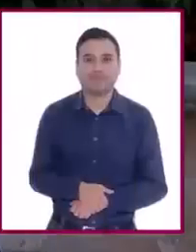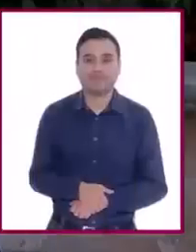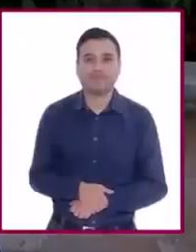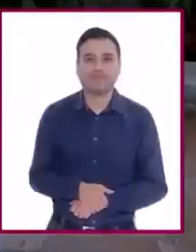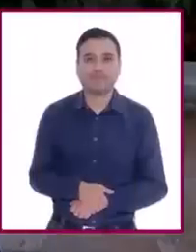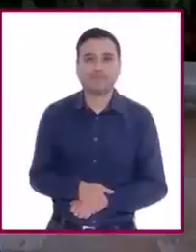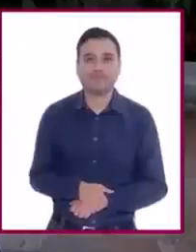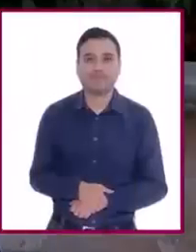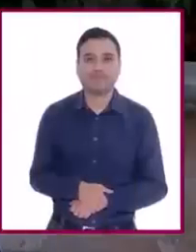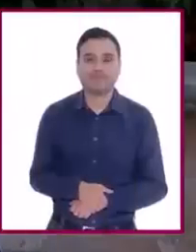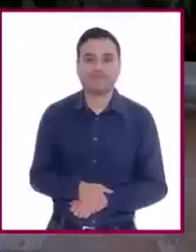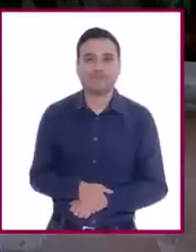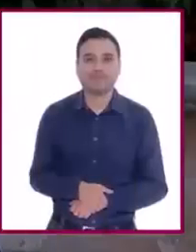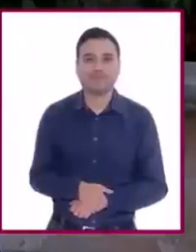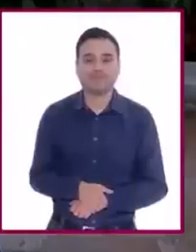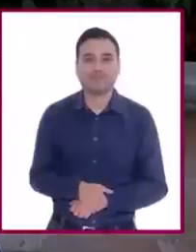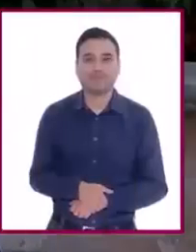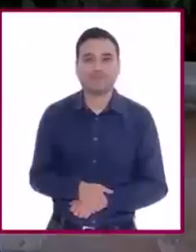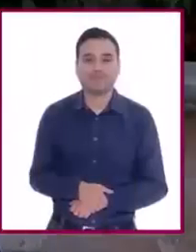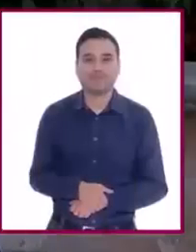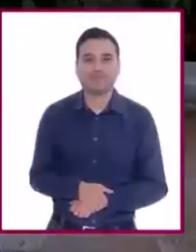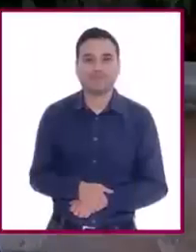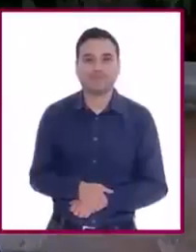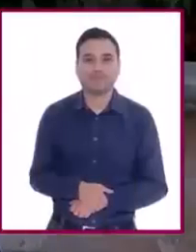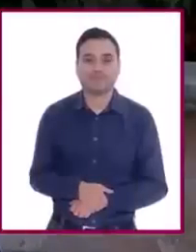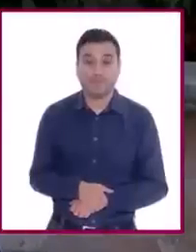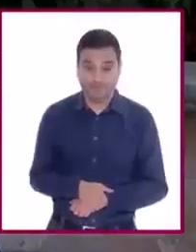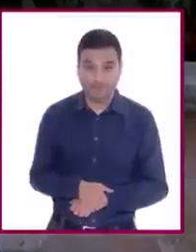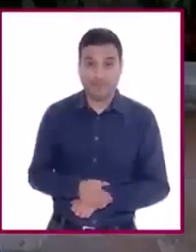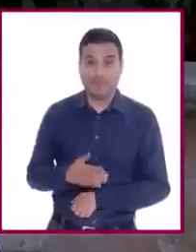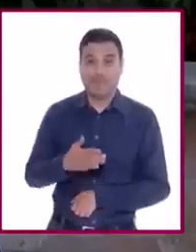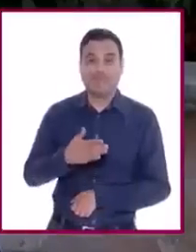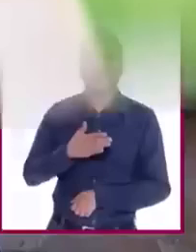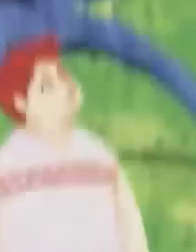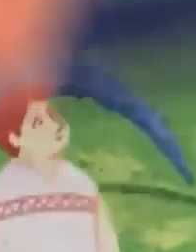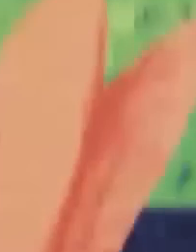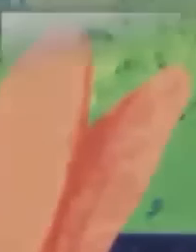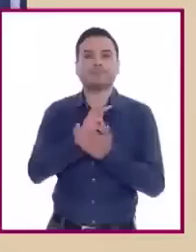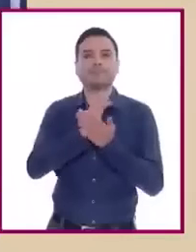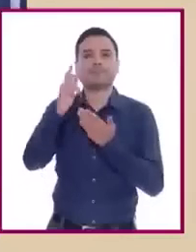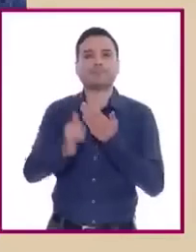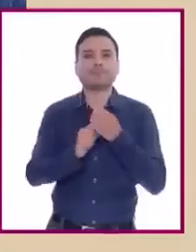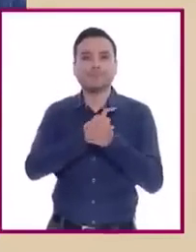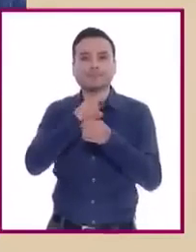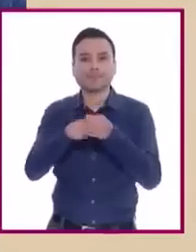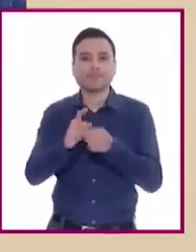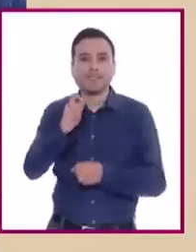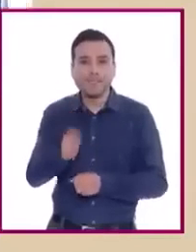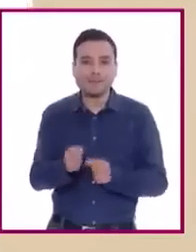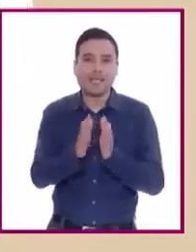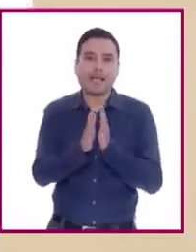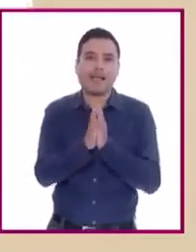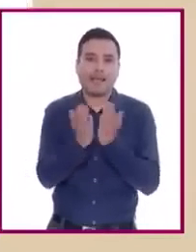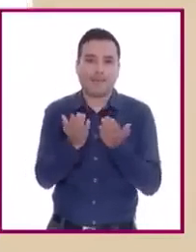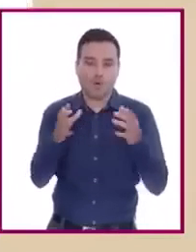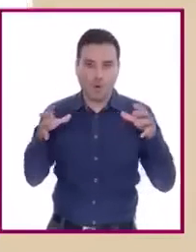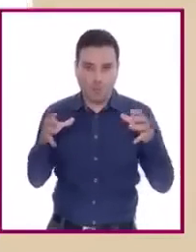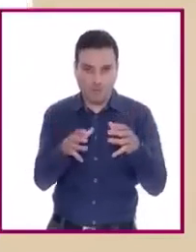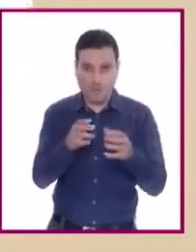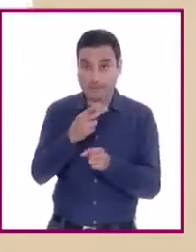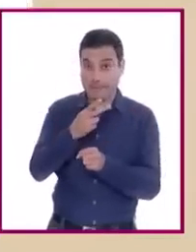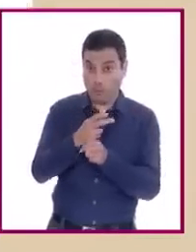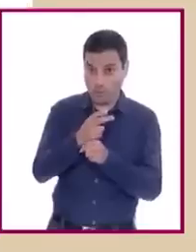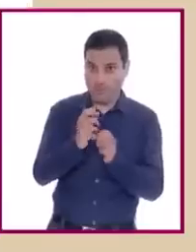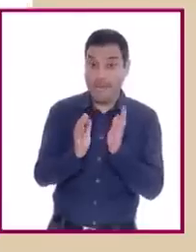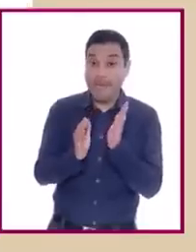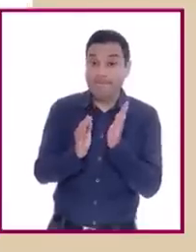mi proyecto se encuentra localizado en el libro de proyectos comunitarios de segundo grado página 34